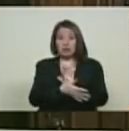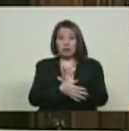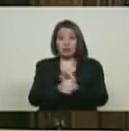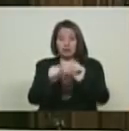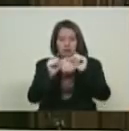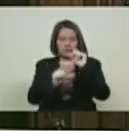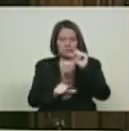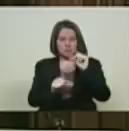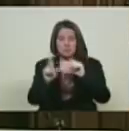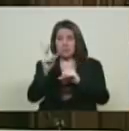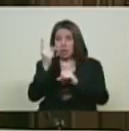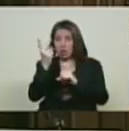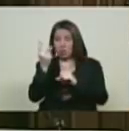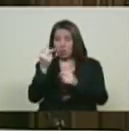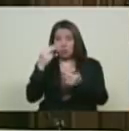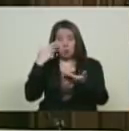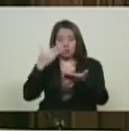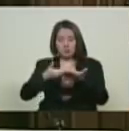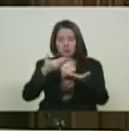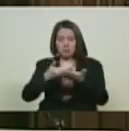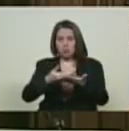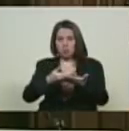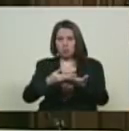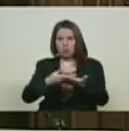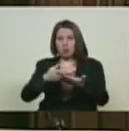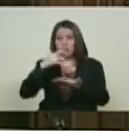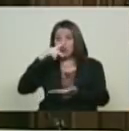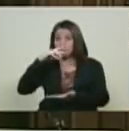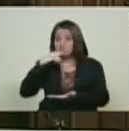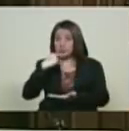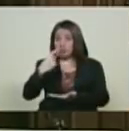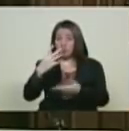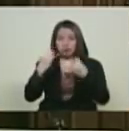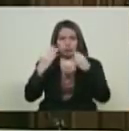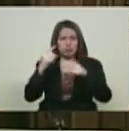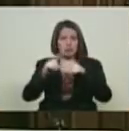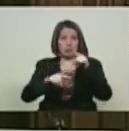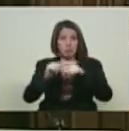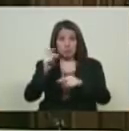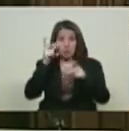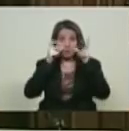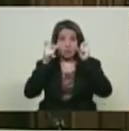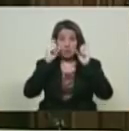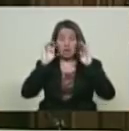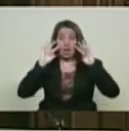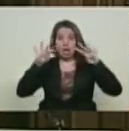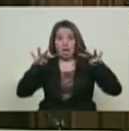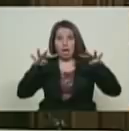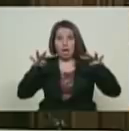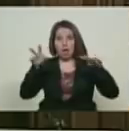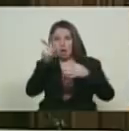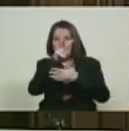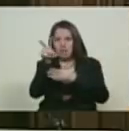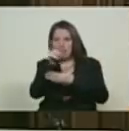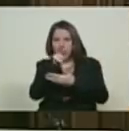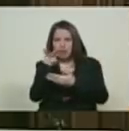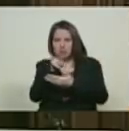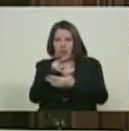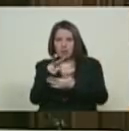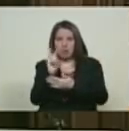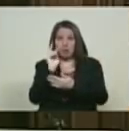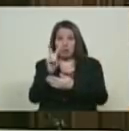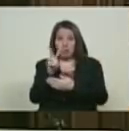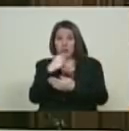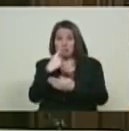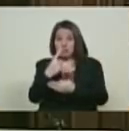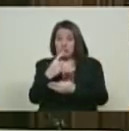segundo testimonio pendiente. Hay muchos elementos. Yo quiero que le demos todos los elementos que tenemos a